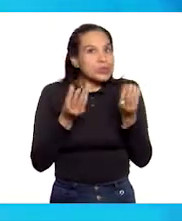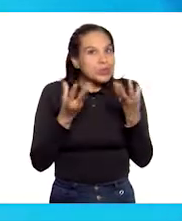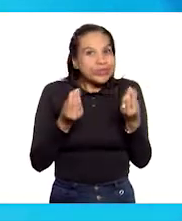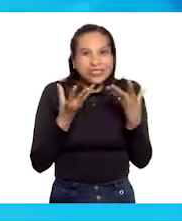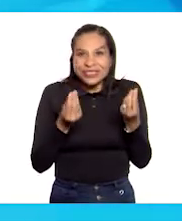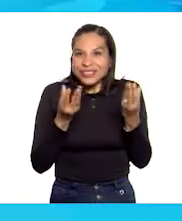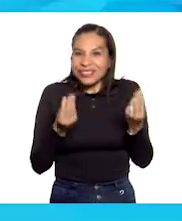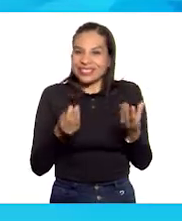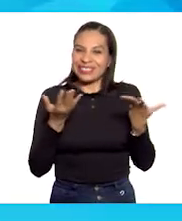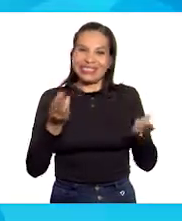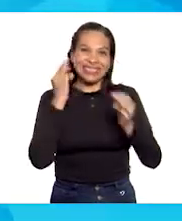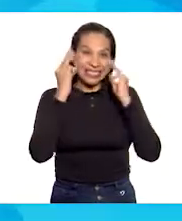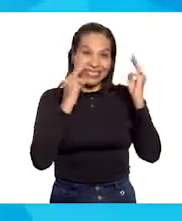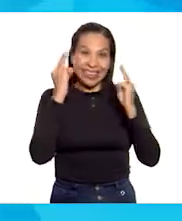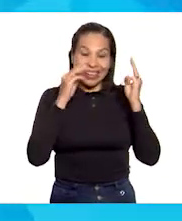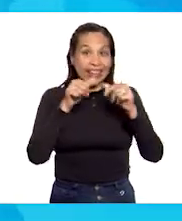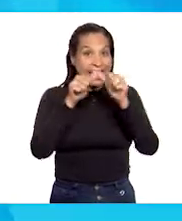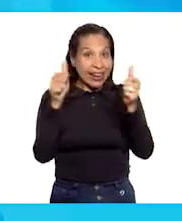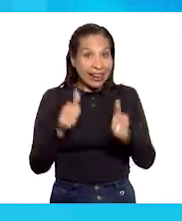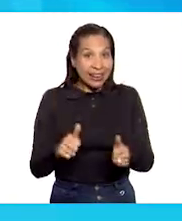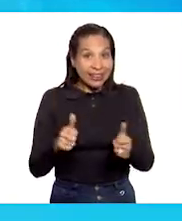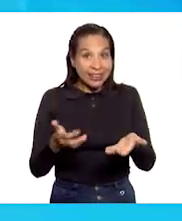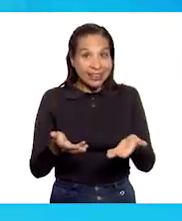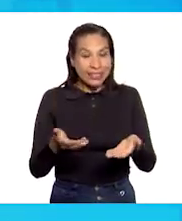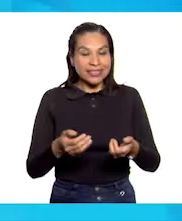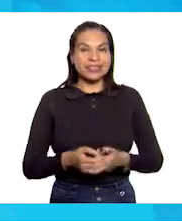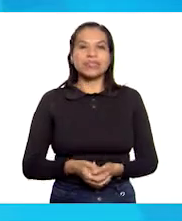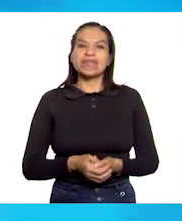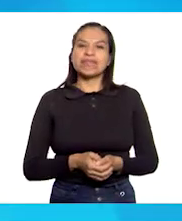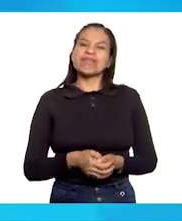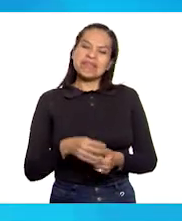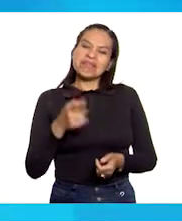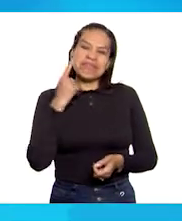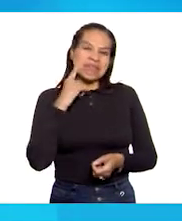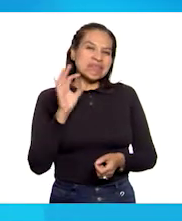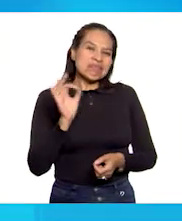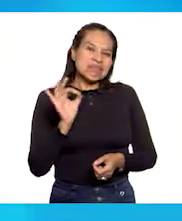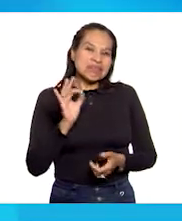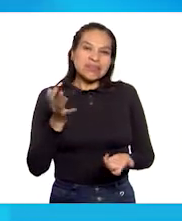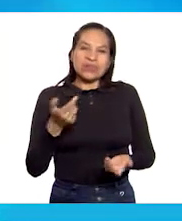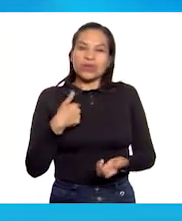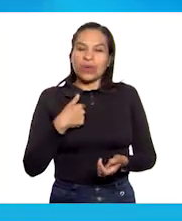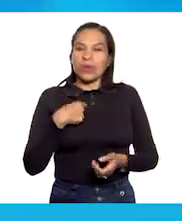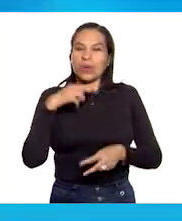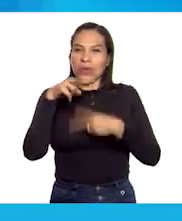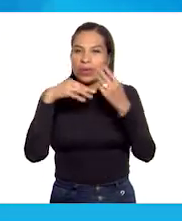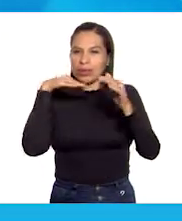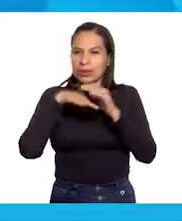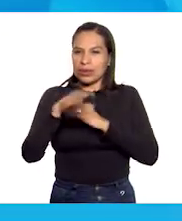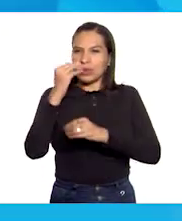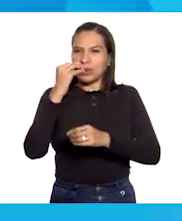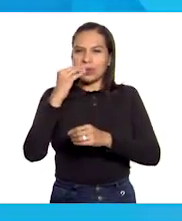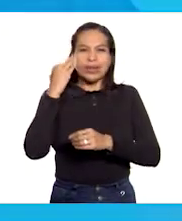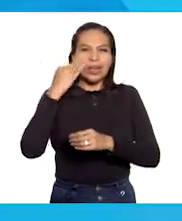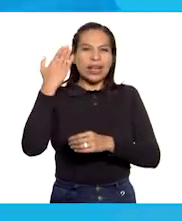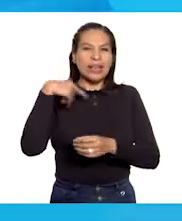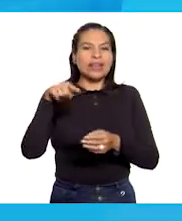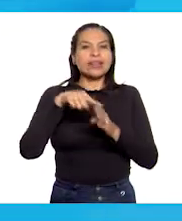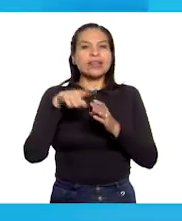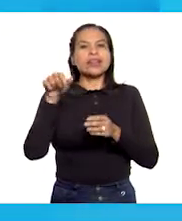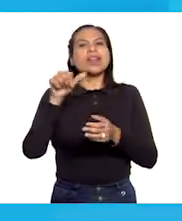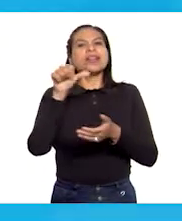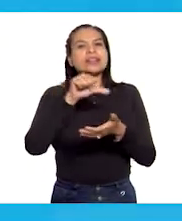muchos, muchos museos de arte? Uy, pues mira, yo fui hace mucho al Centro de